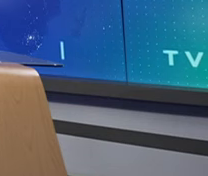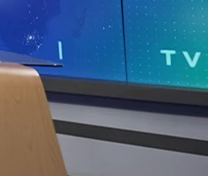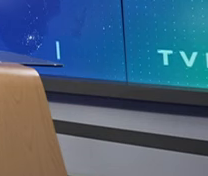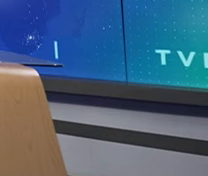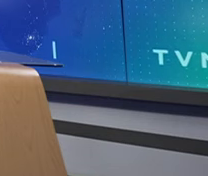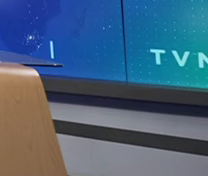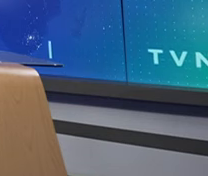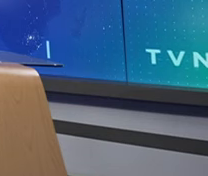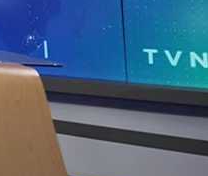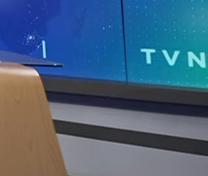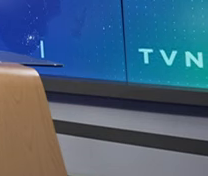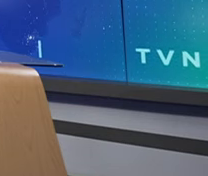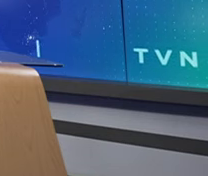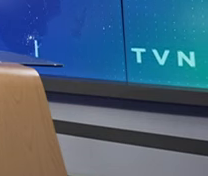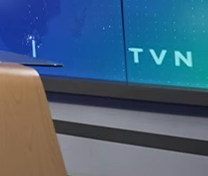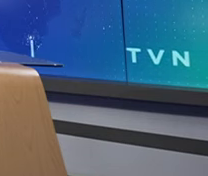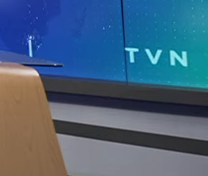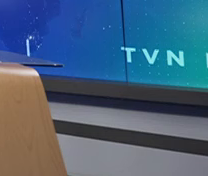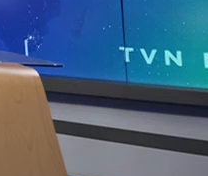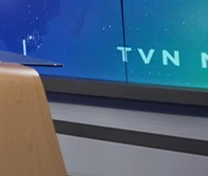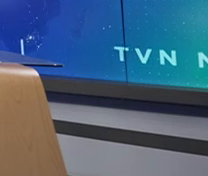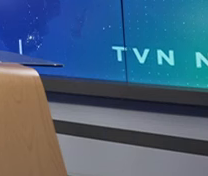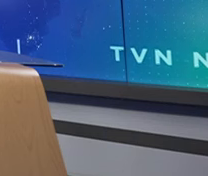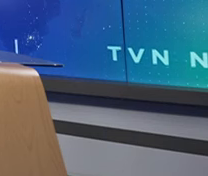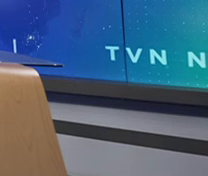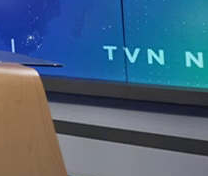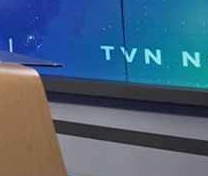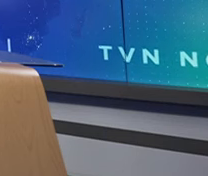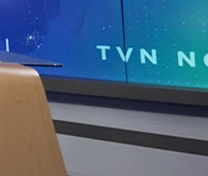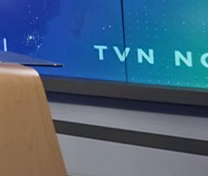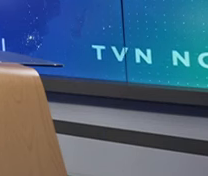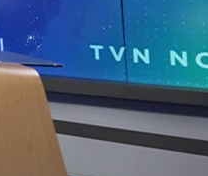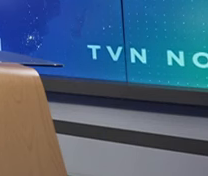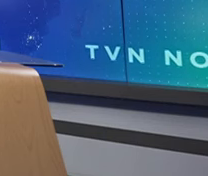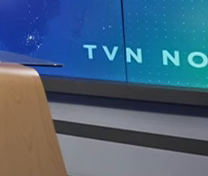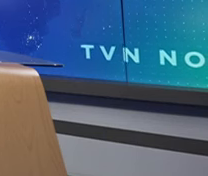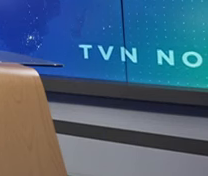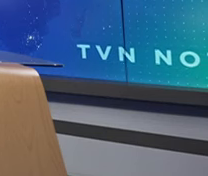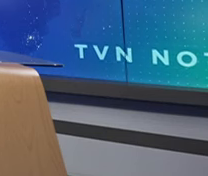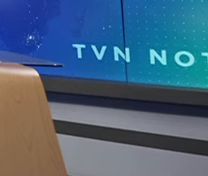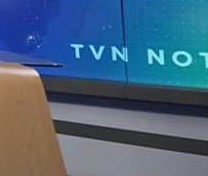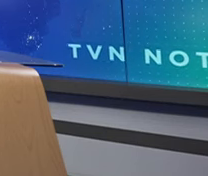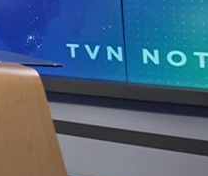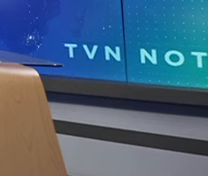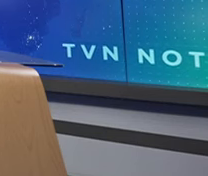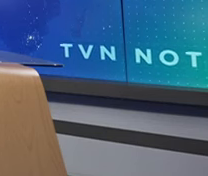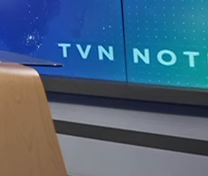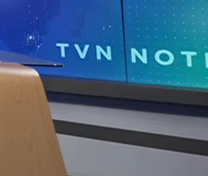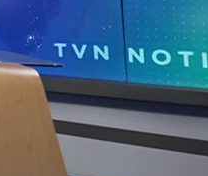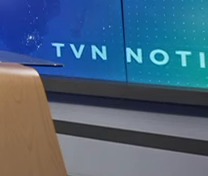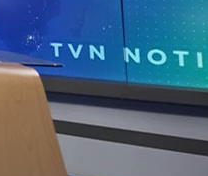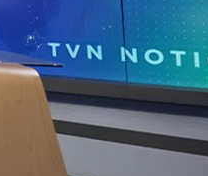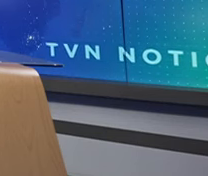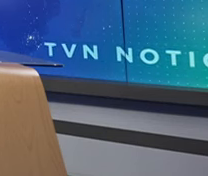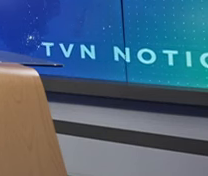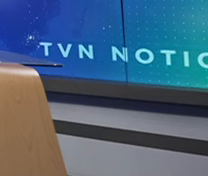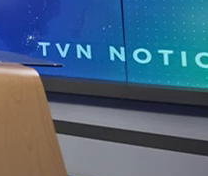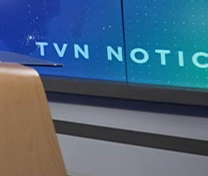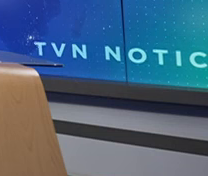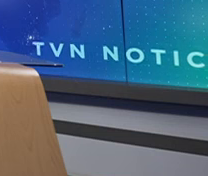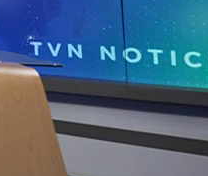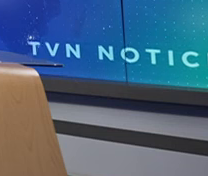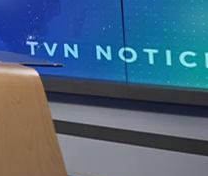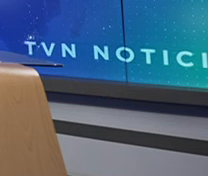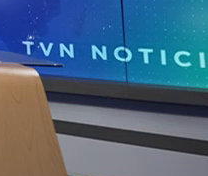busca impedir que las empresas corruptas contraten con el Estado. Allá se encuentra María de Gracia. Bueno, te vemos allí en medio del asunto. María,